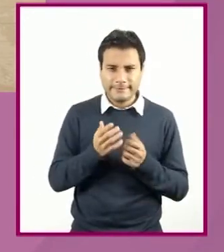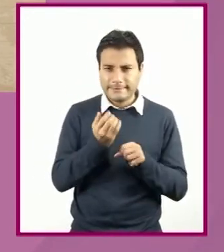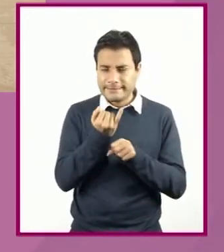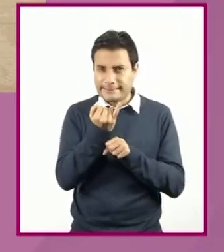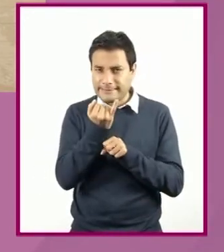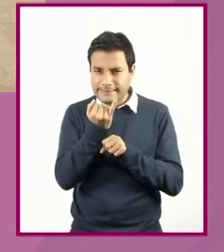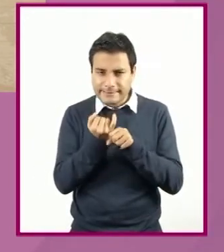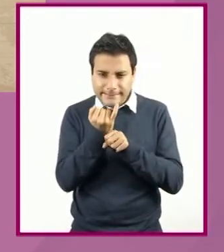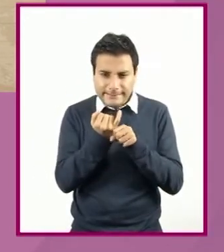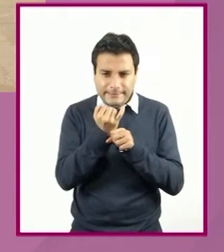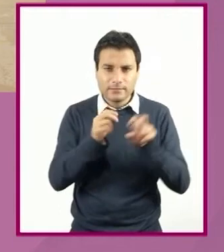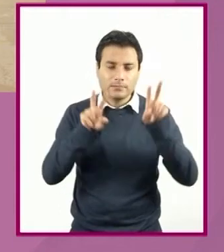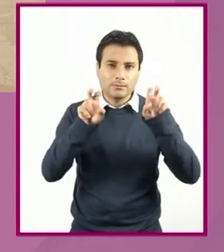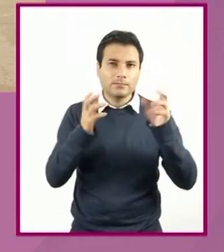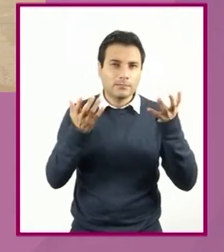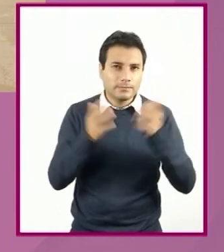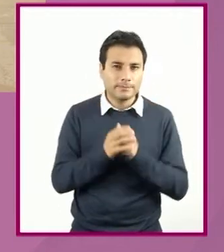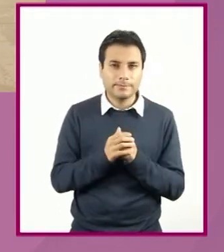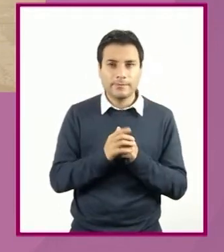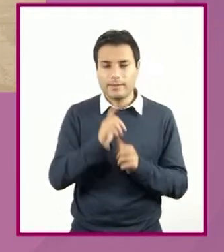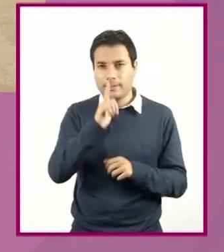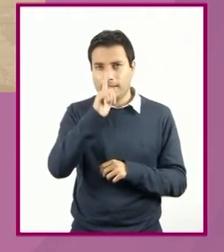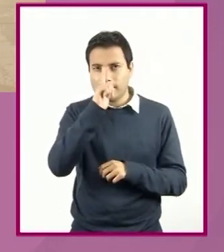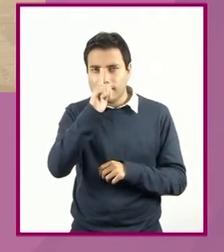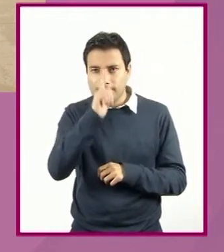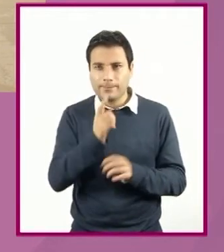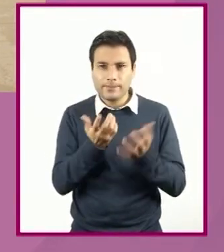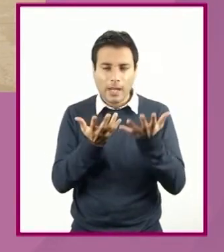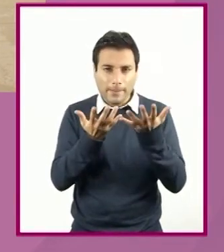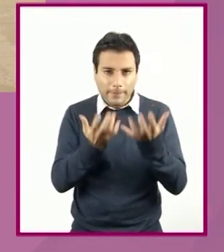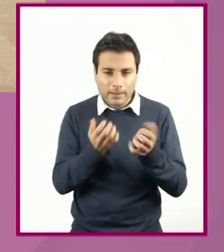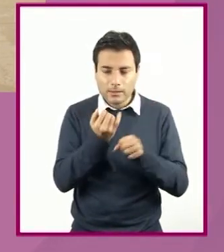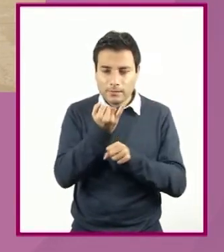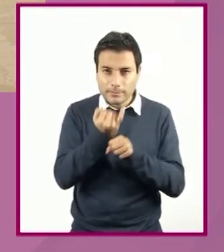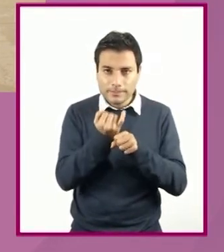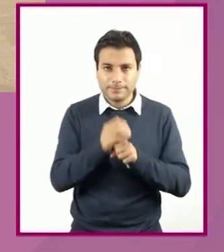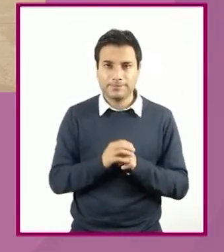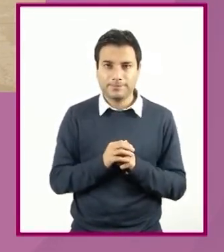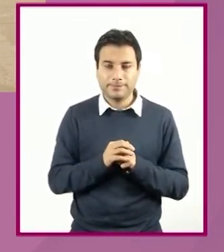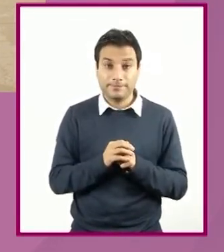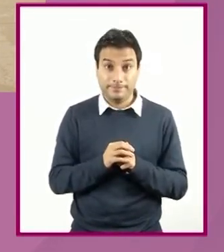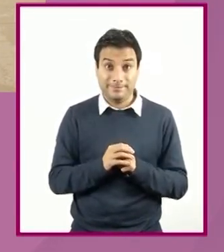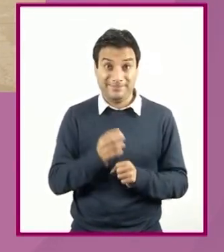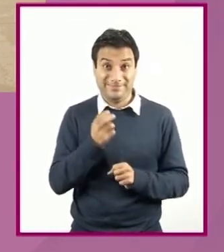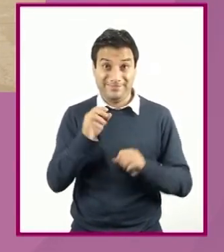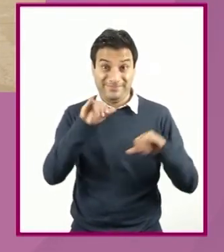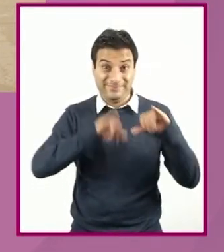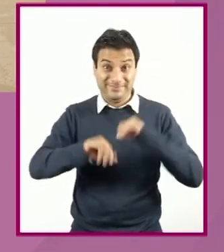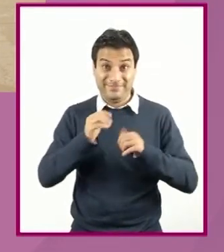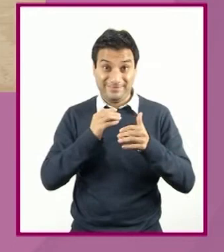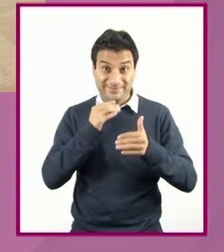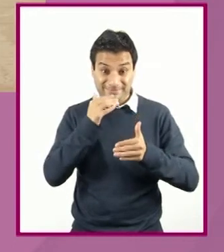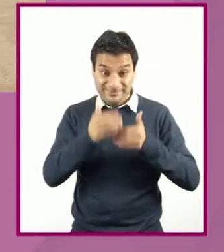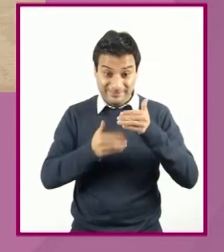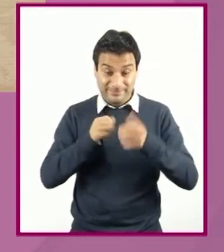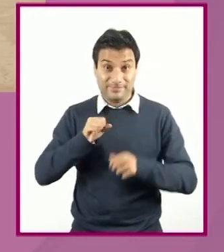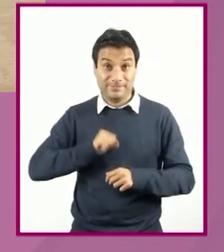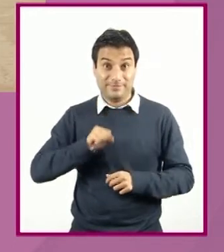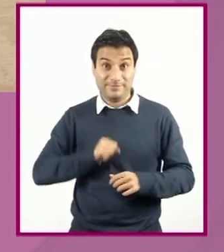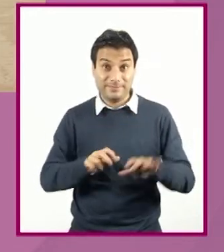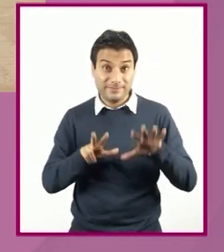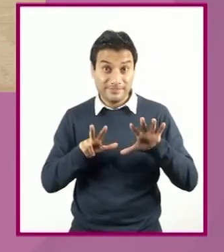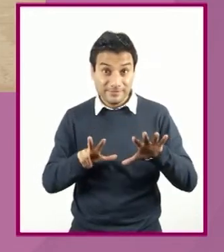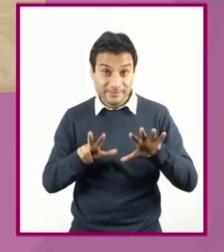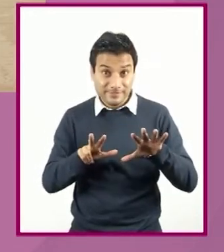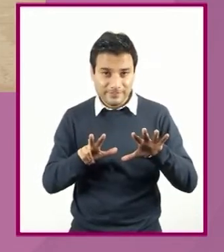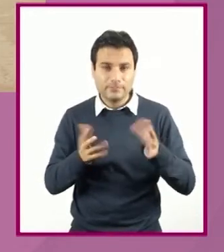explicar fenómenos como el electromagnetismo? Los descubrimientos y avances científicos del siglo XVIII permitieron que